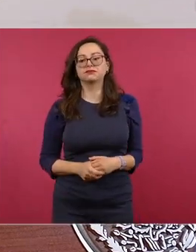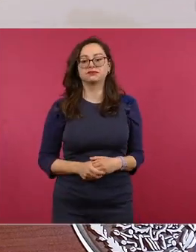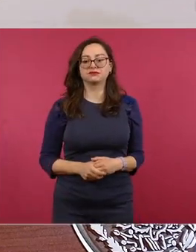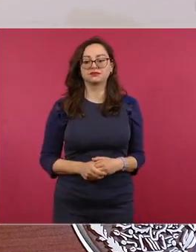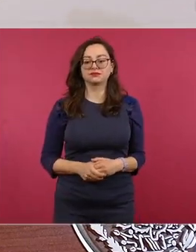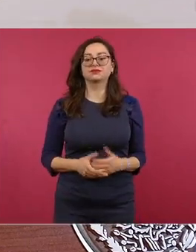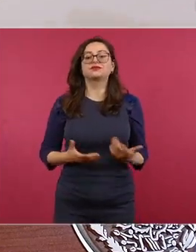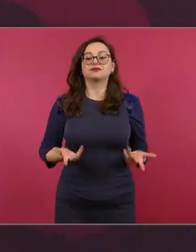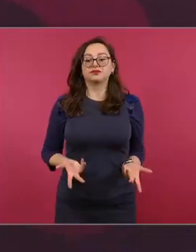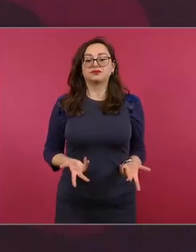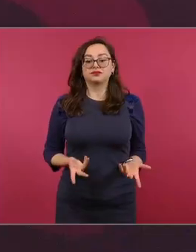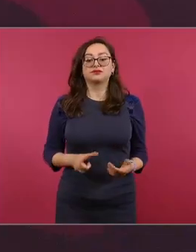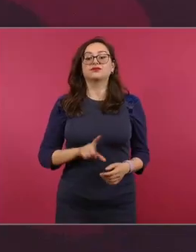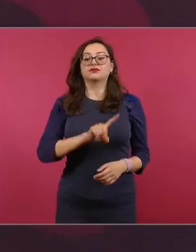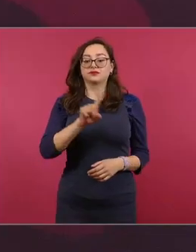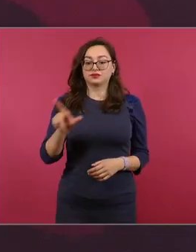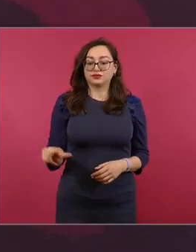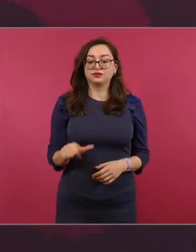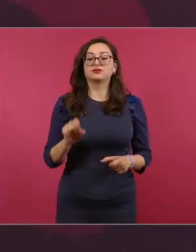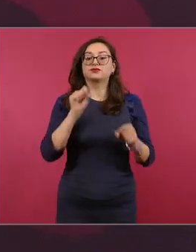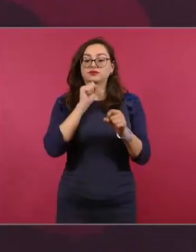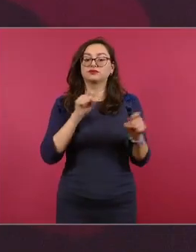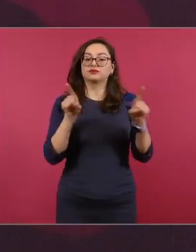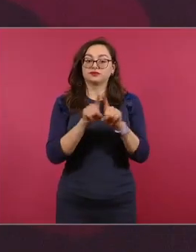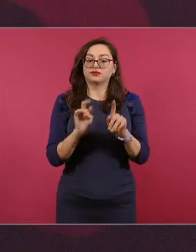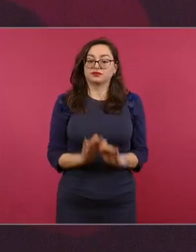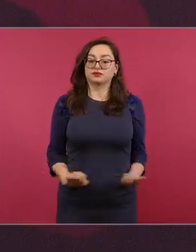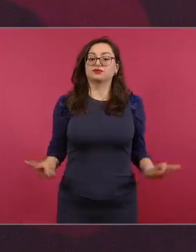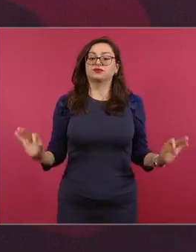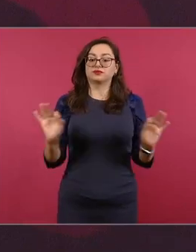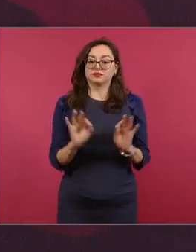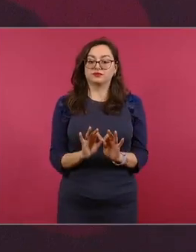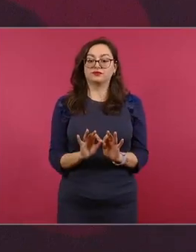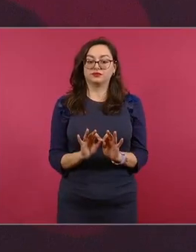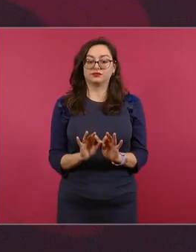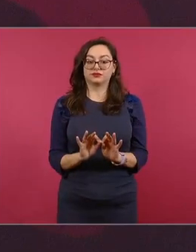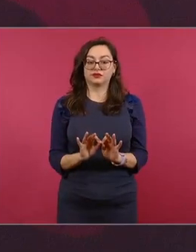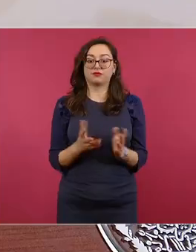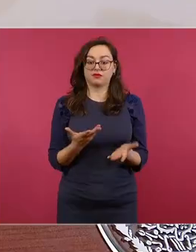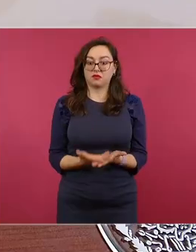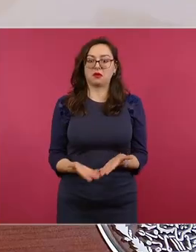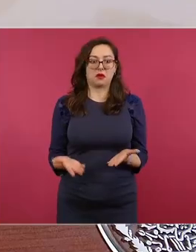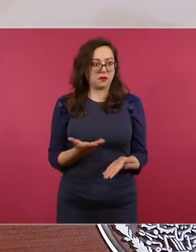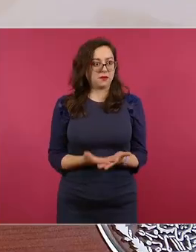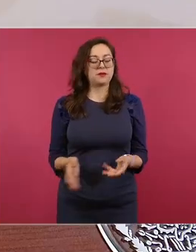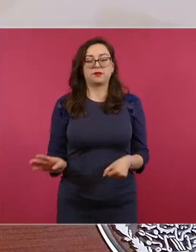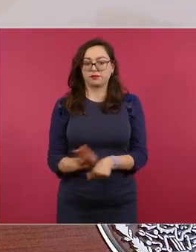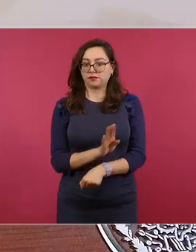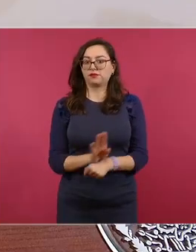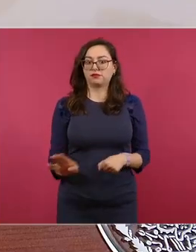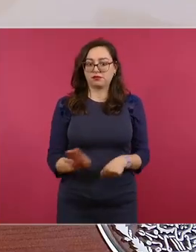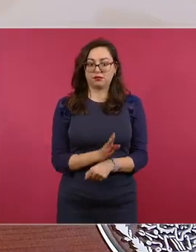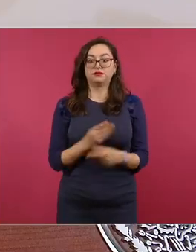Y luego, una cosa muy importante, que ahora nos está ayudando mucho, se firmó el